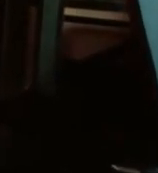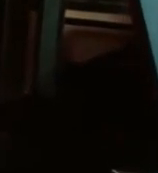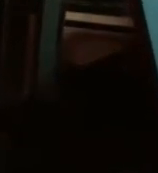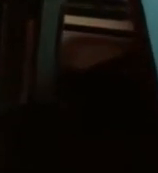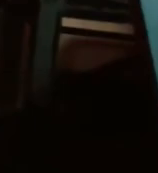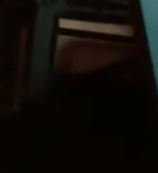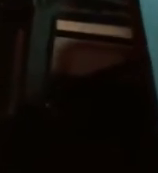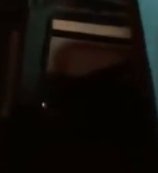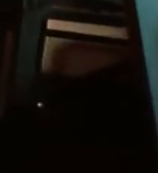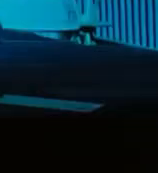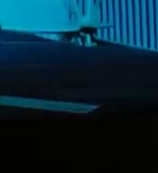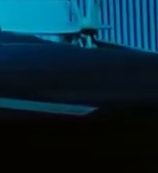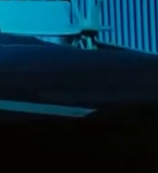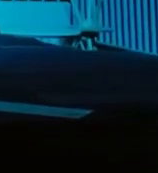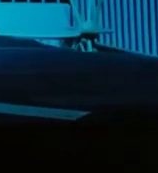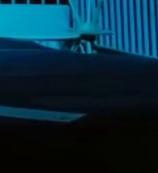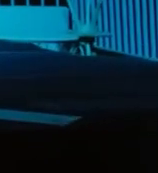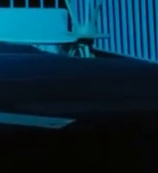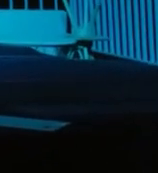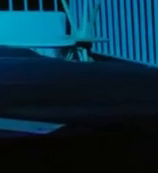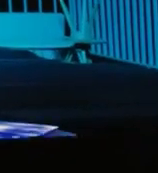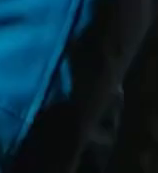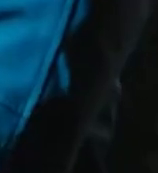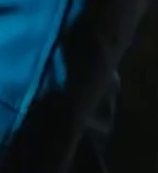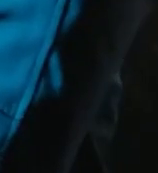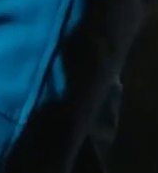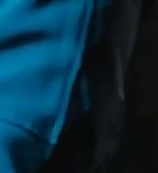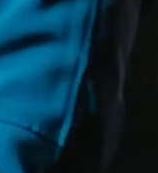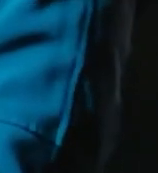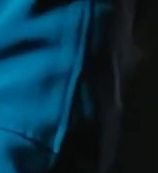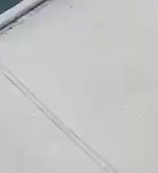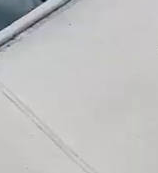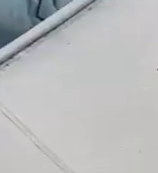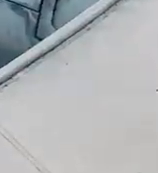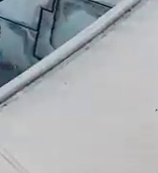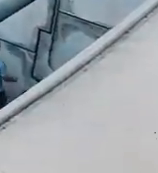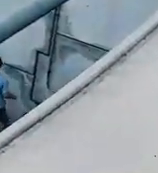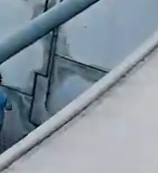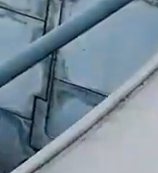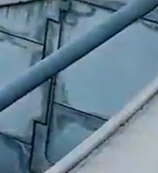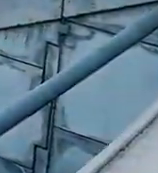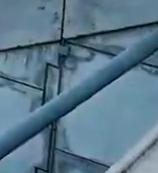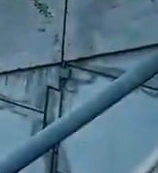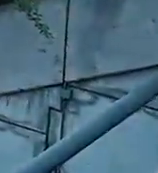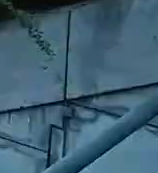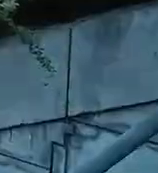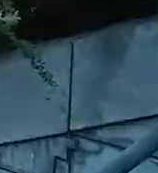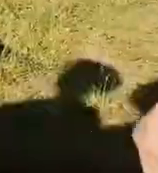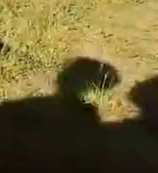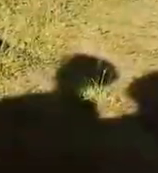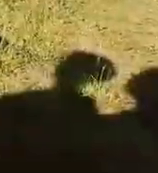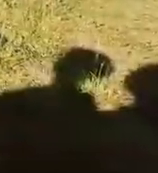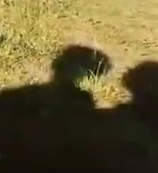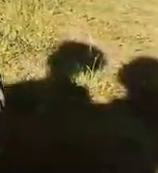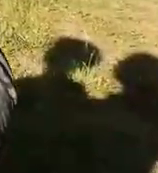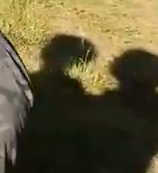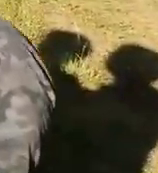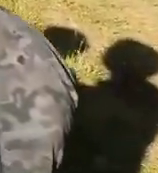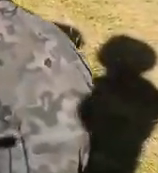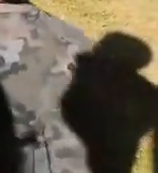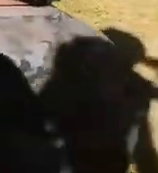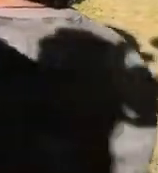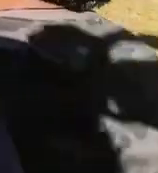cuatro ejes estratégicos que configuran su esqueleto programático divulgación y comunicación astronómica educación en